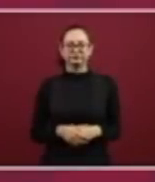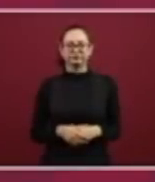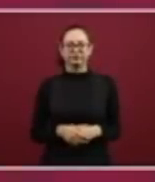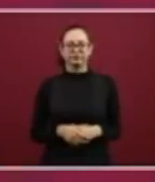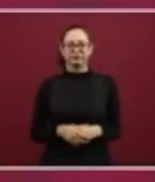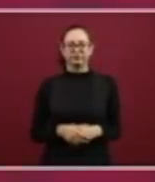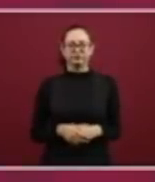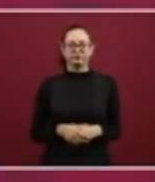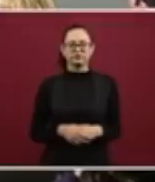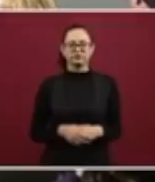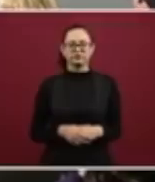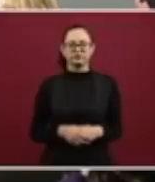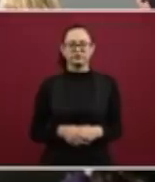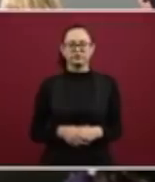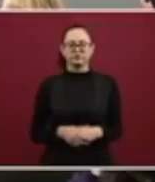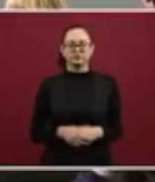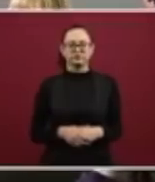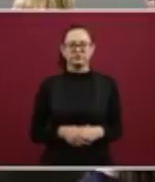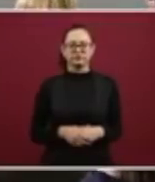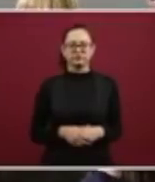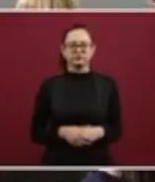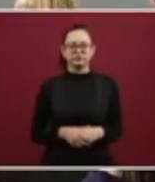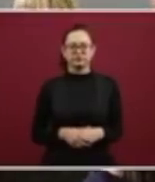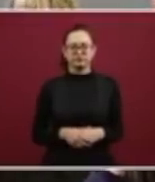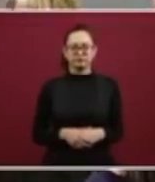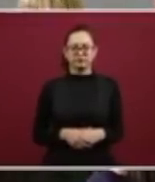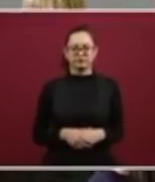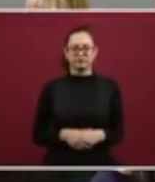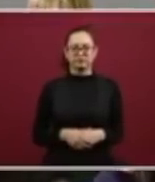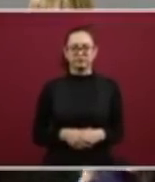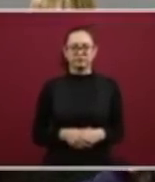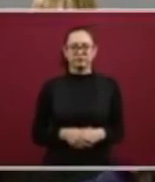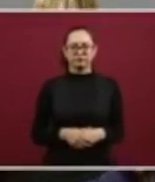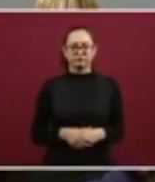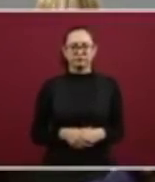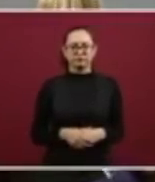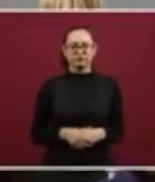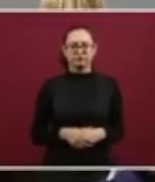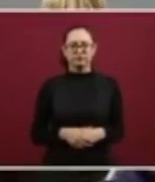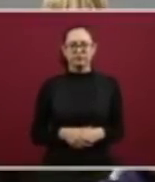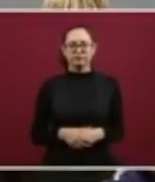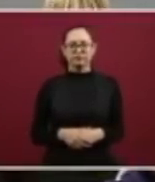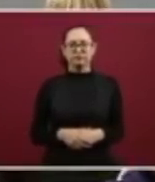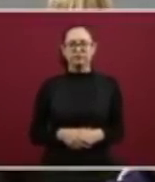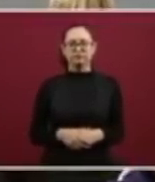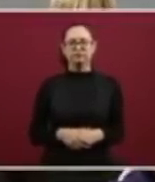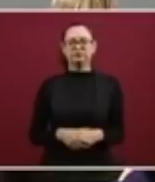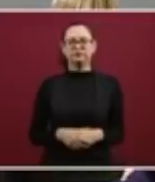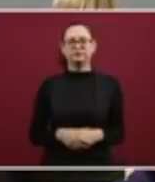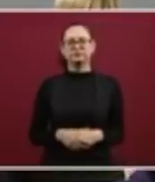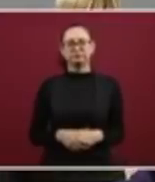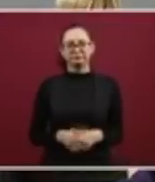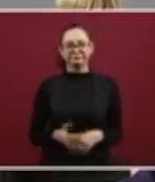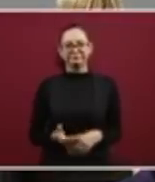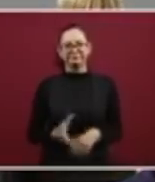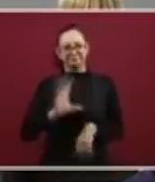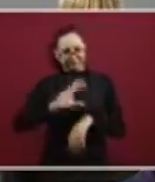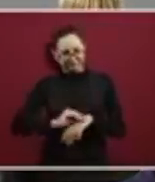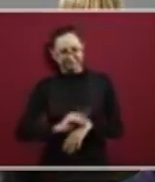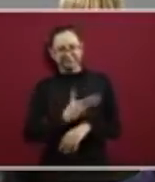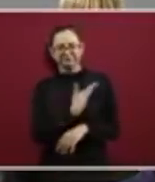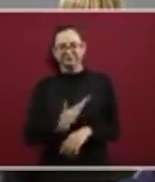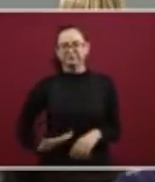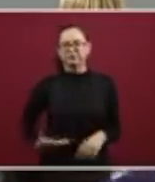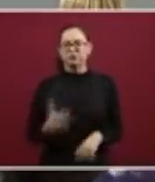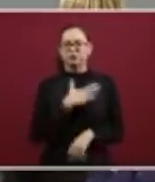drogadicción. Con su autorización, señor presidente, muy buenos días tengan